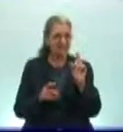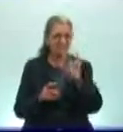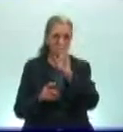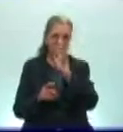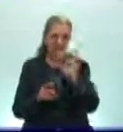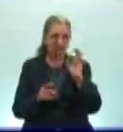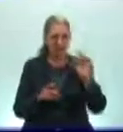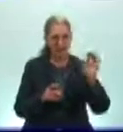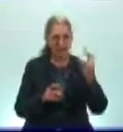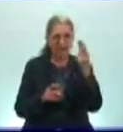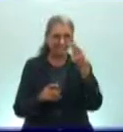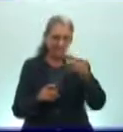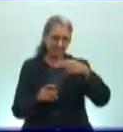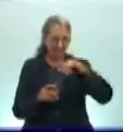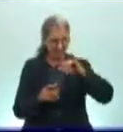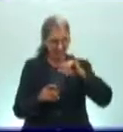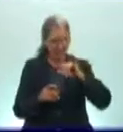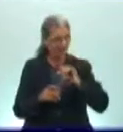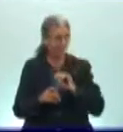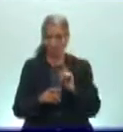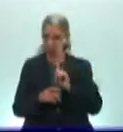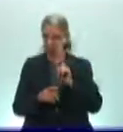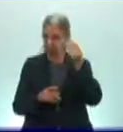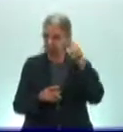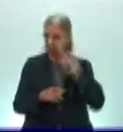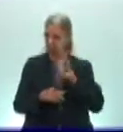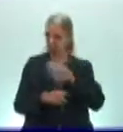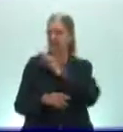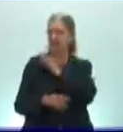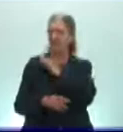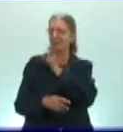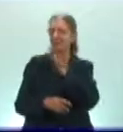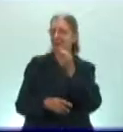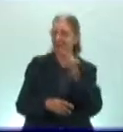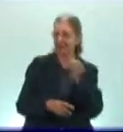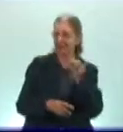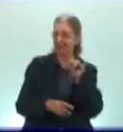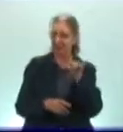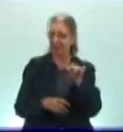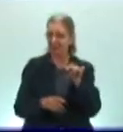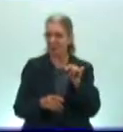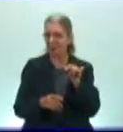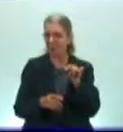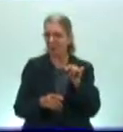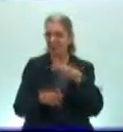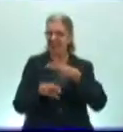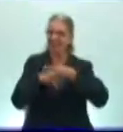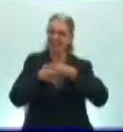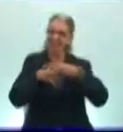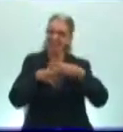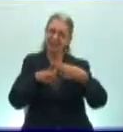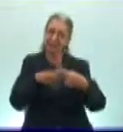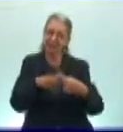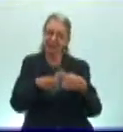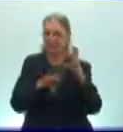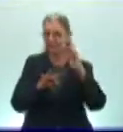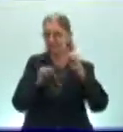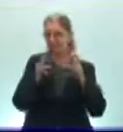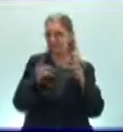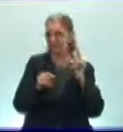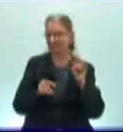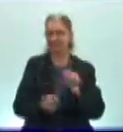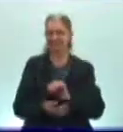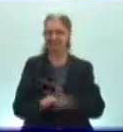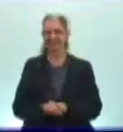pi? ¿No? Entonces te invito a la sección Historia de las